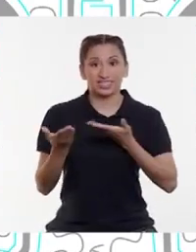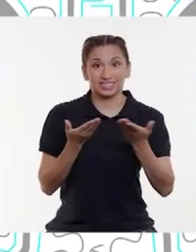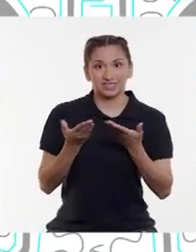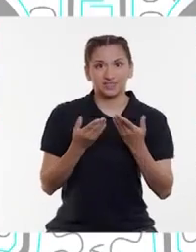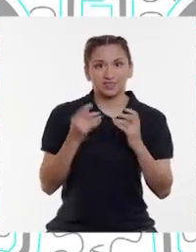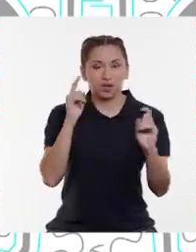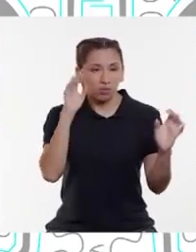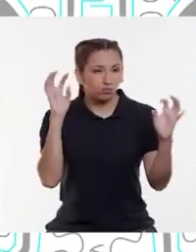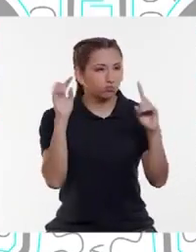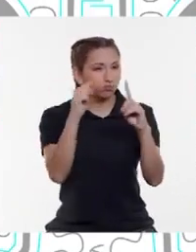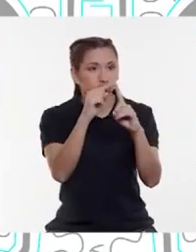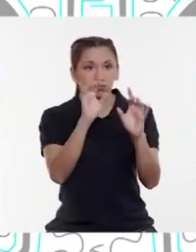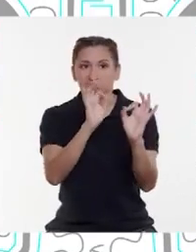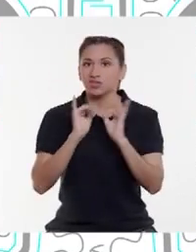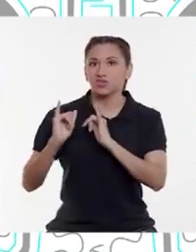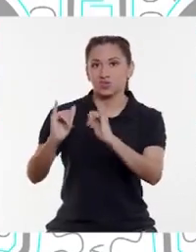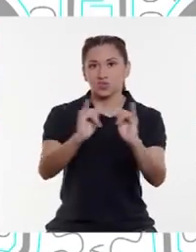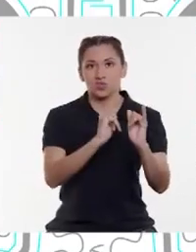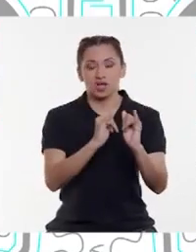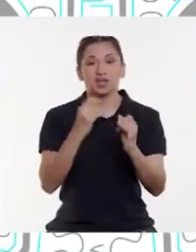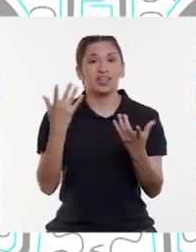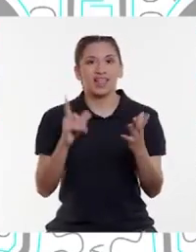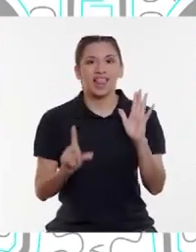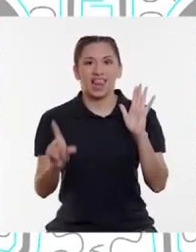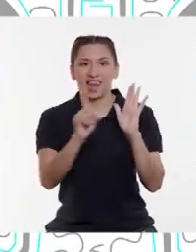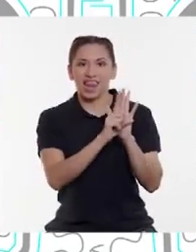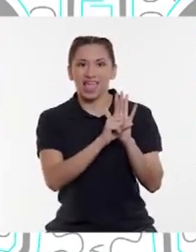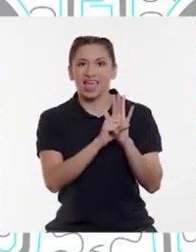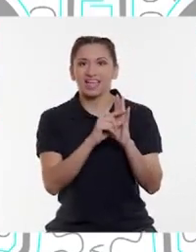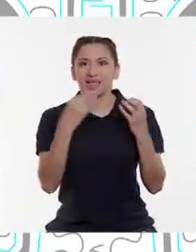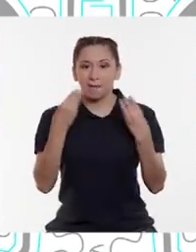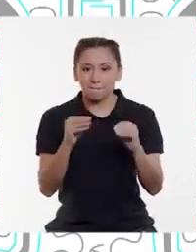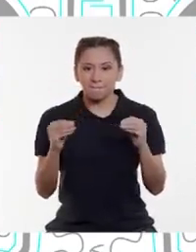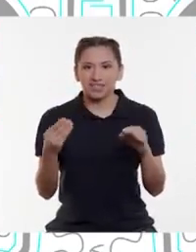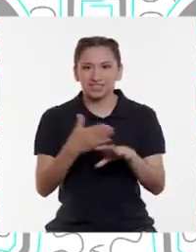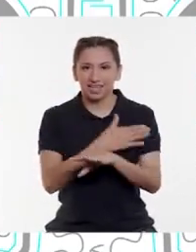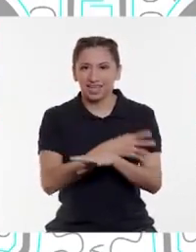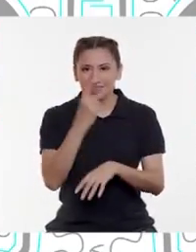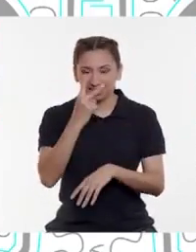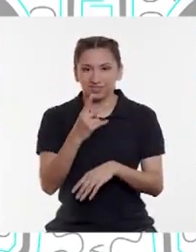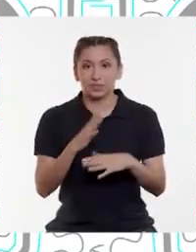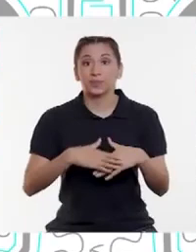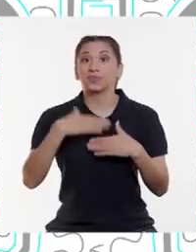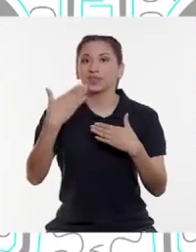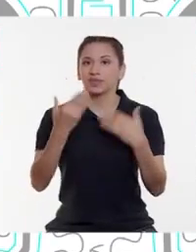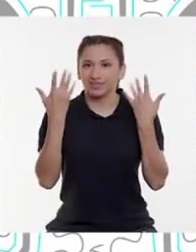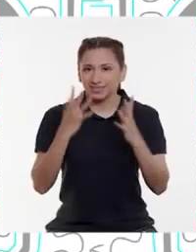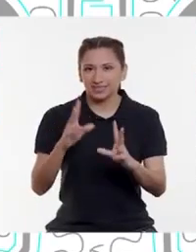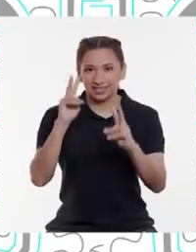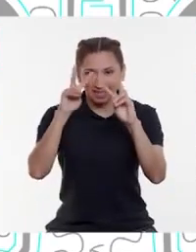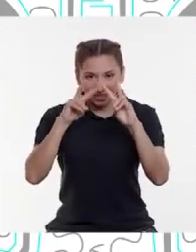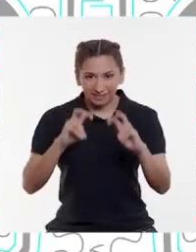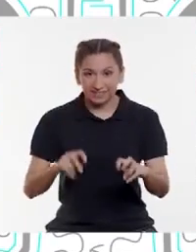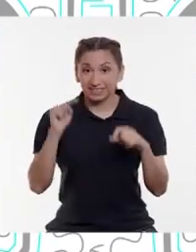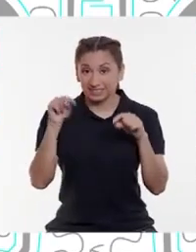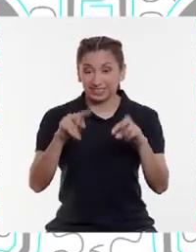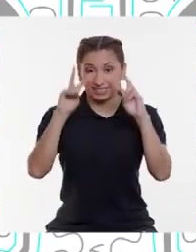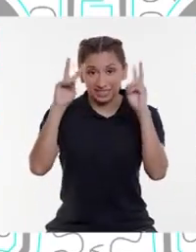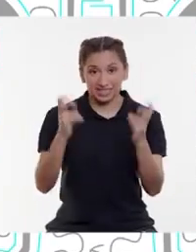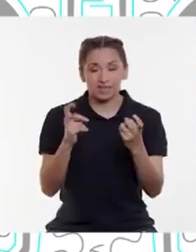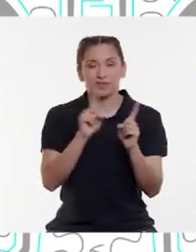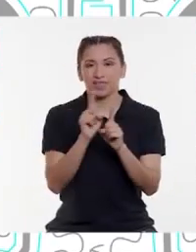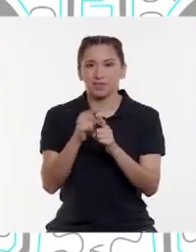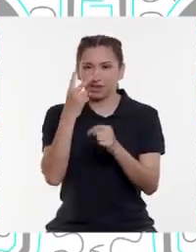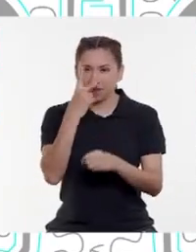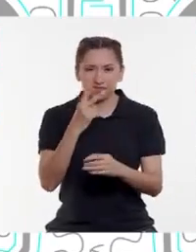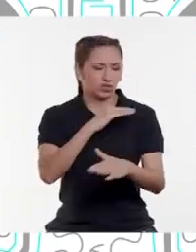esa idea. Y cumplimos con la ley de plástico de un solo uso que vimos hace poco. ¡Ah, Ahora, después de haber investigado sobre este tema